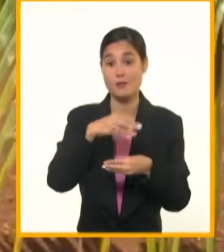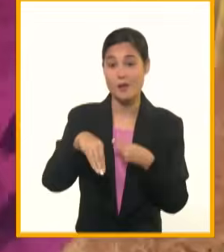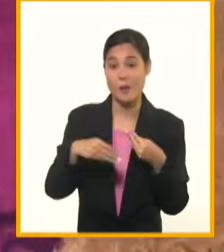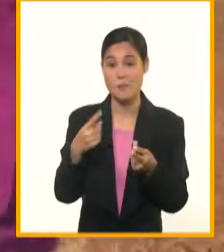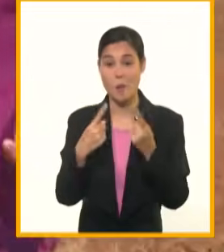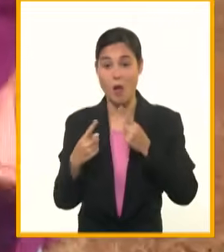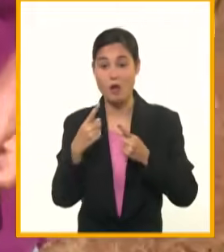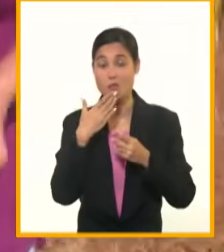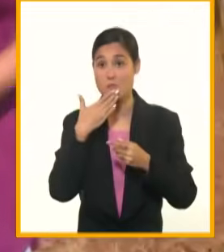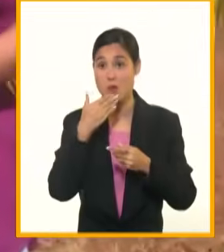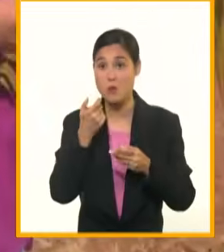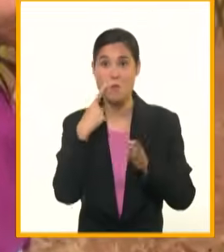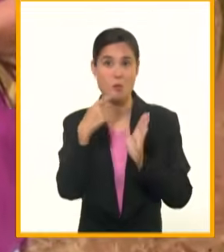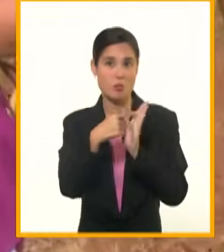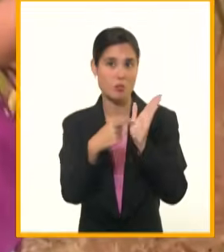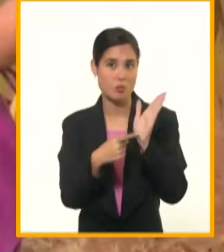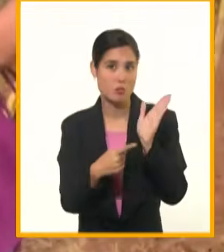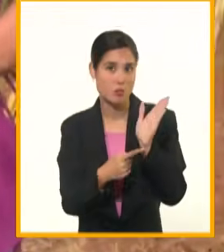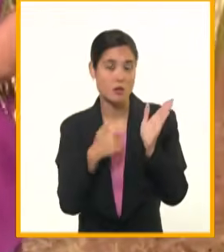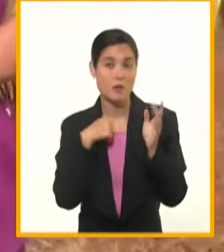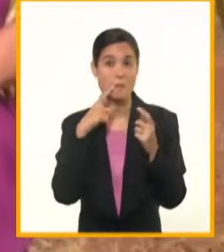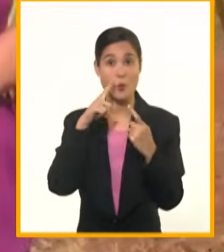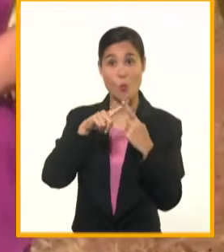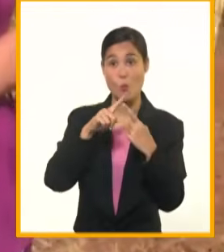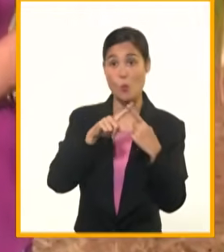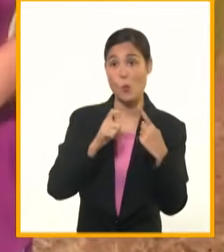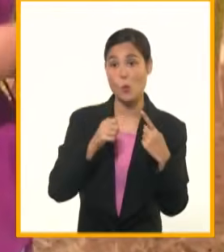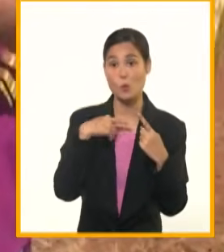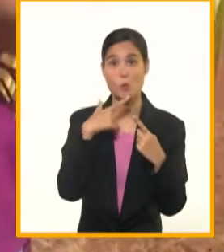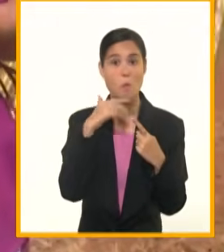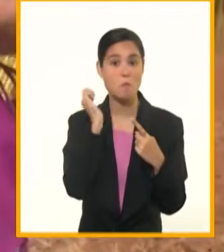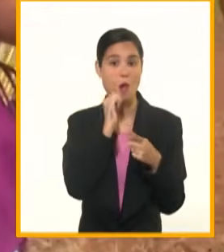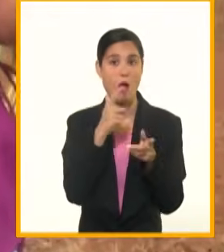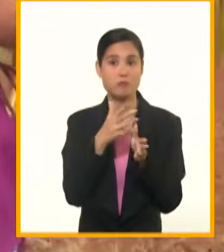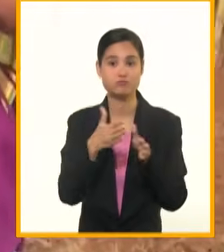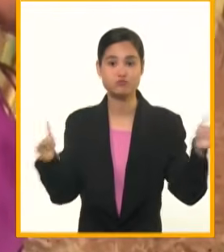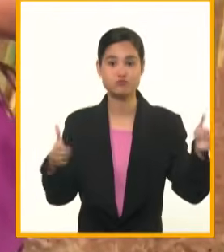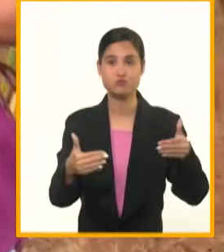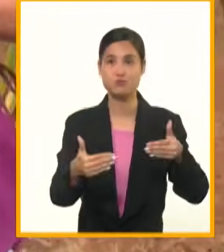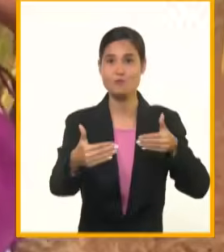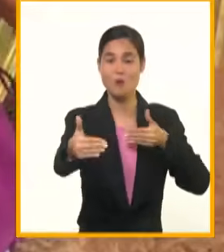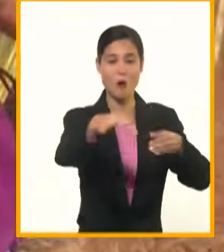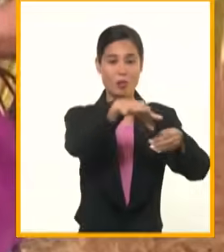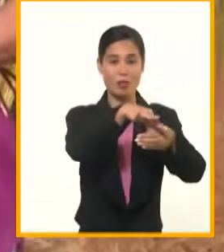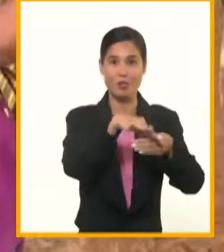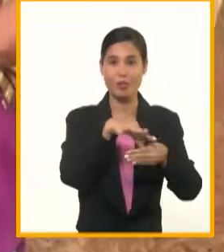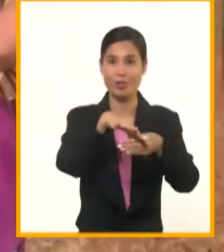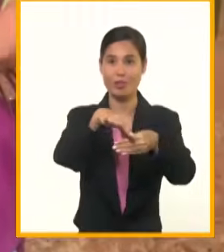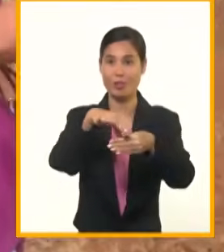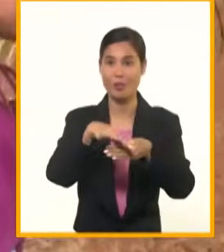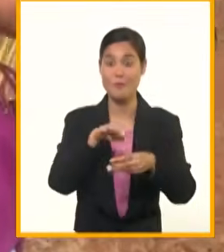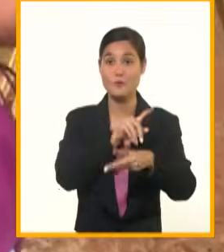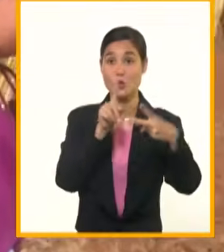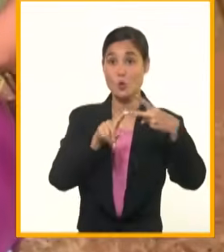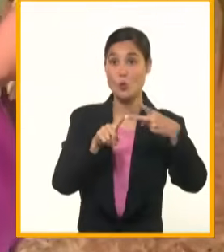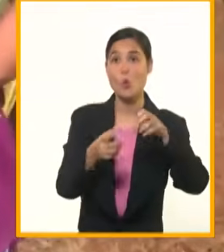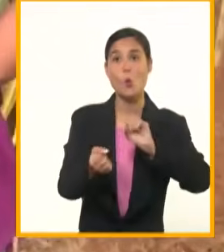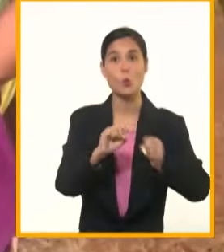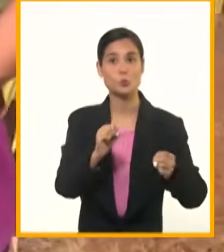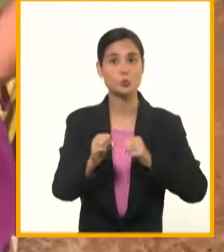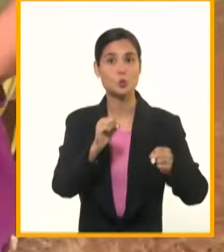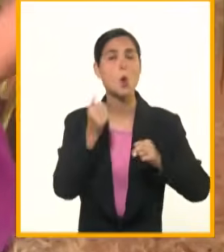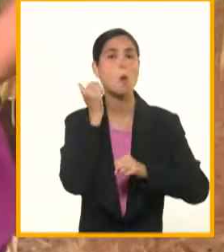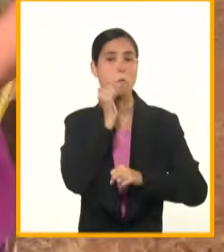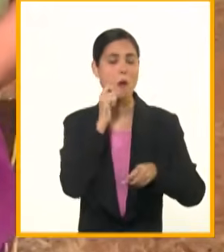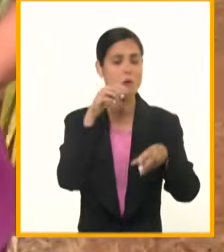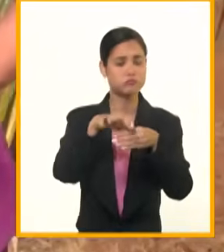fundamentales. Primero, incrementar áreas para la producción de alimentos, ejercer mayor control sobre las producciones y fortalecer los